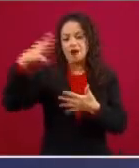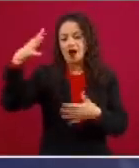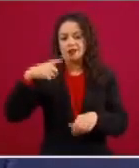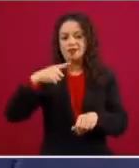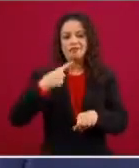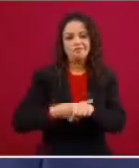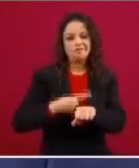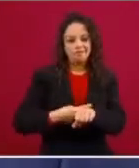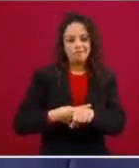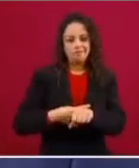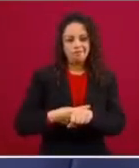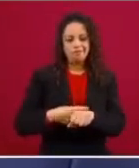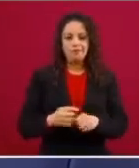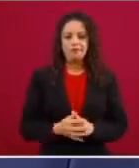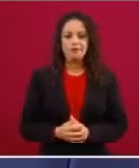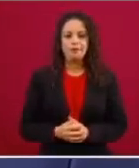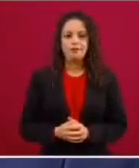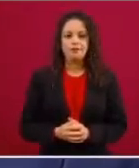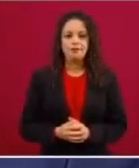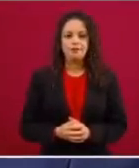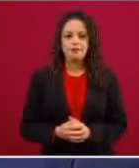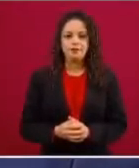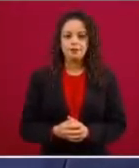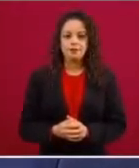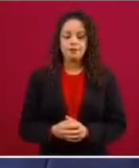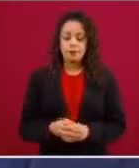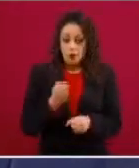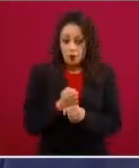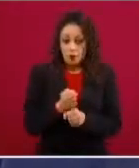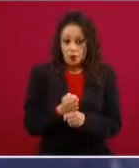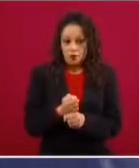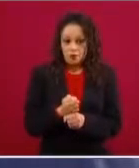Por eso hacemos un llamado